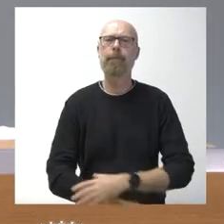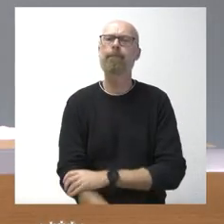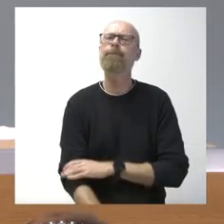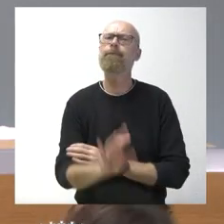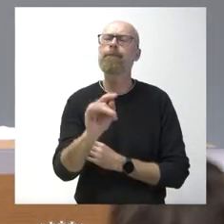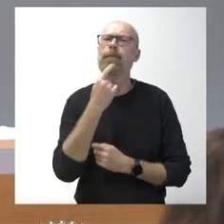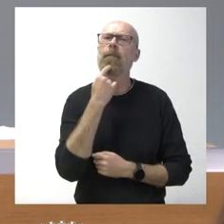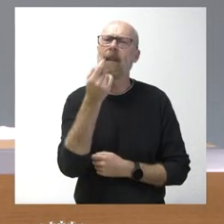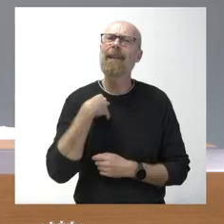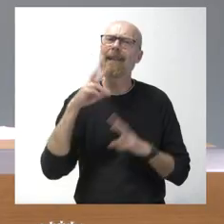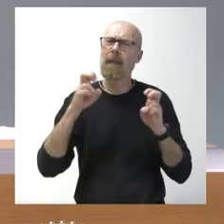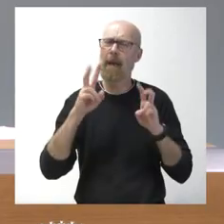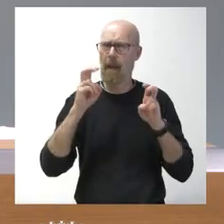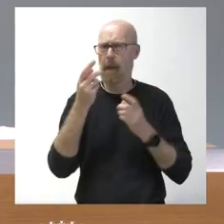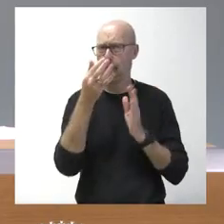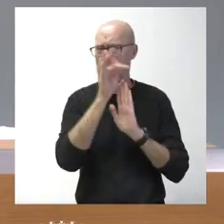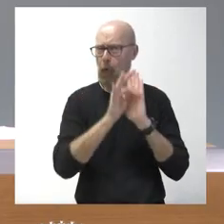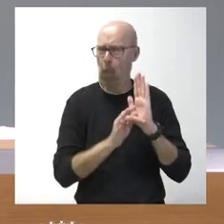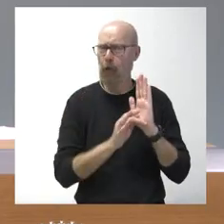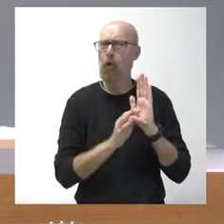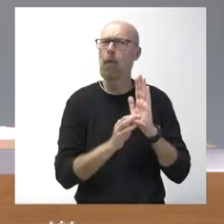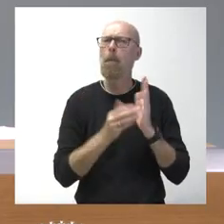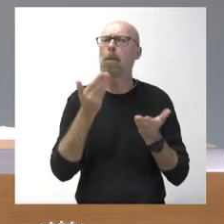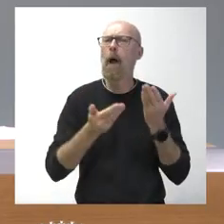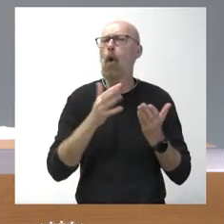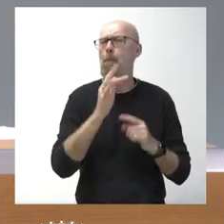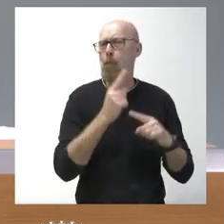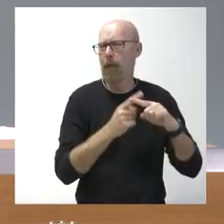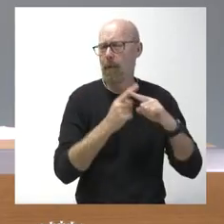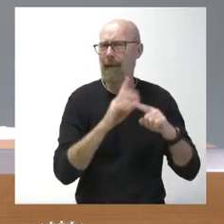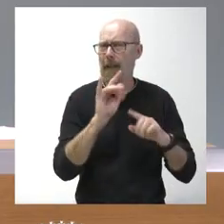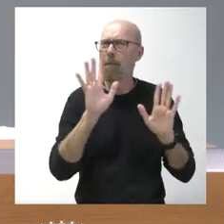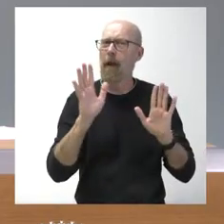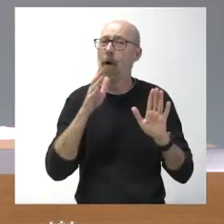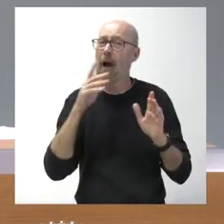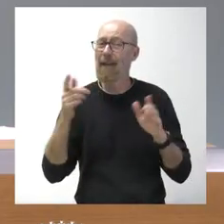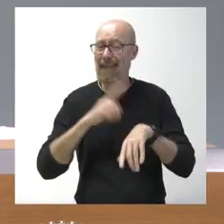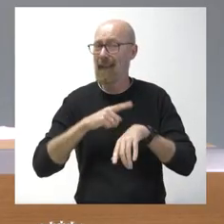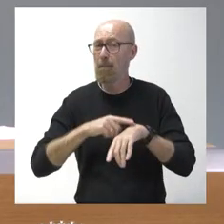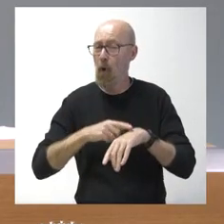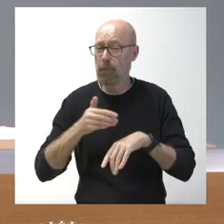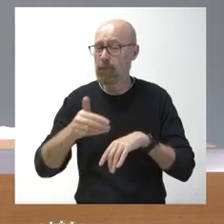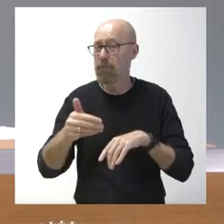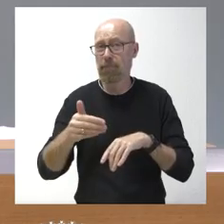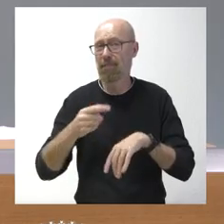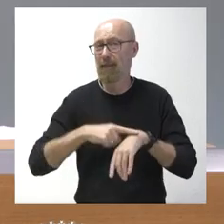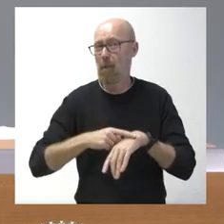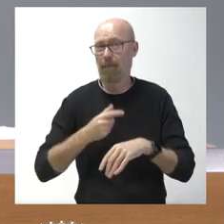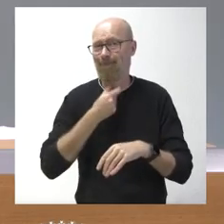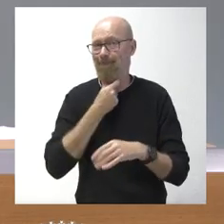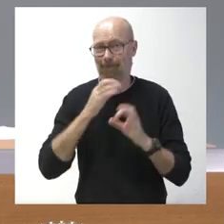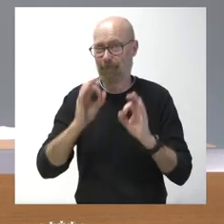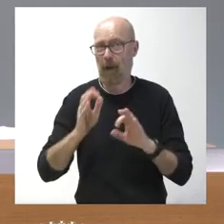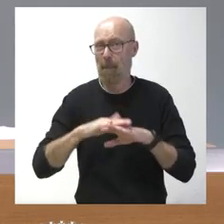en torno al al presupuesto Pero según las los tiempos manejados no van a llegar a tiempo no para presentar ese